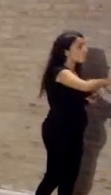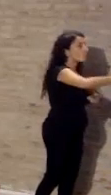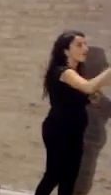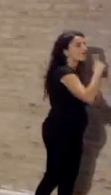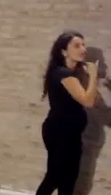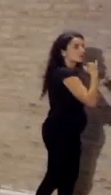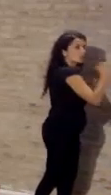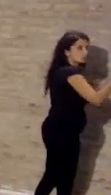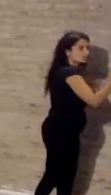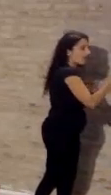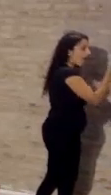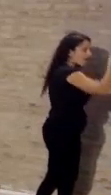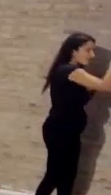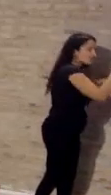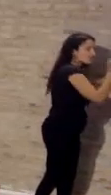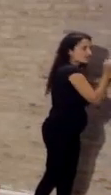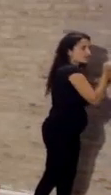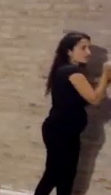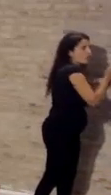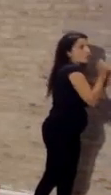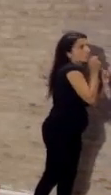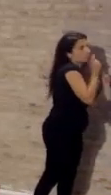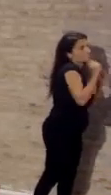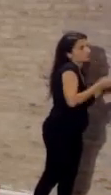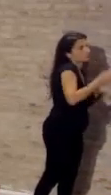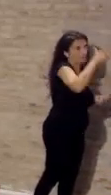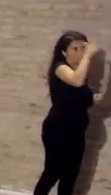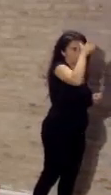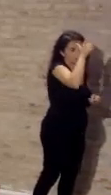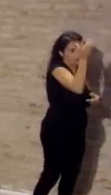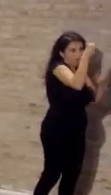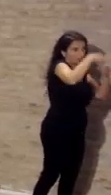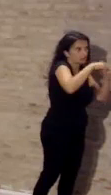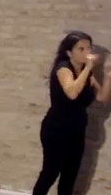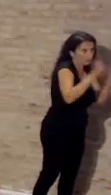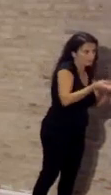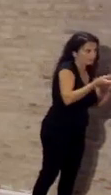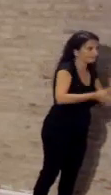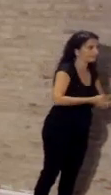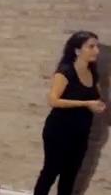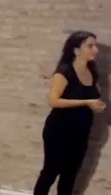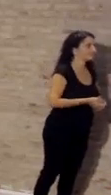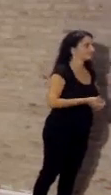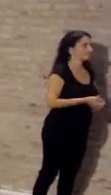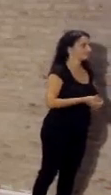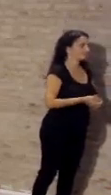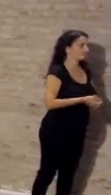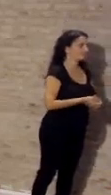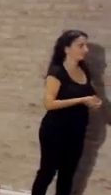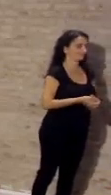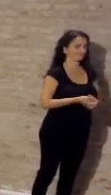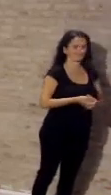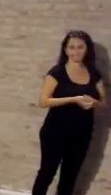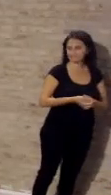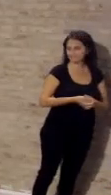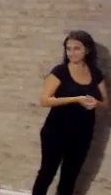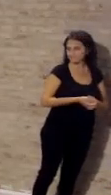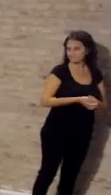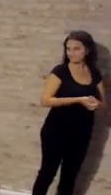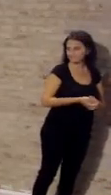en un centro territorial de denuncia eh o en la policía misma también eh entonces bueno